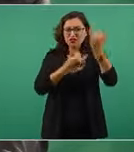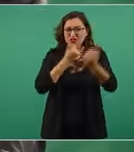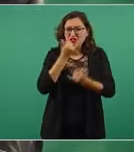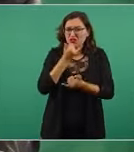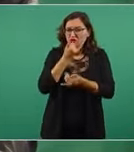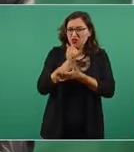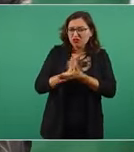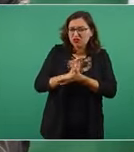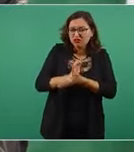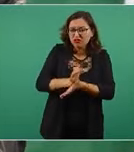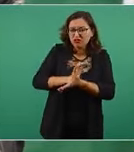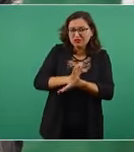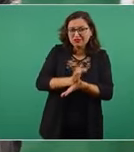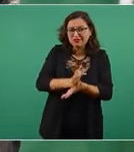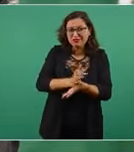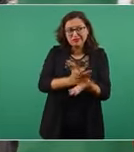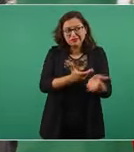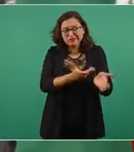se tiene que